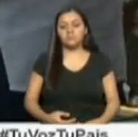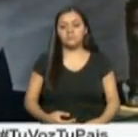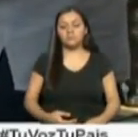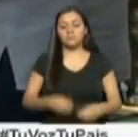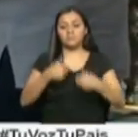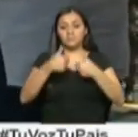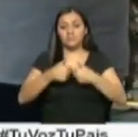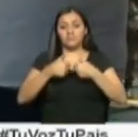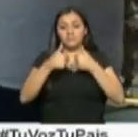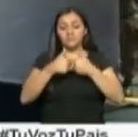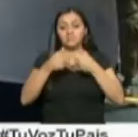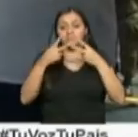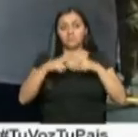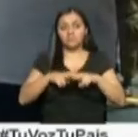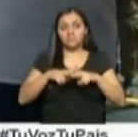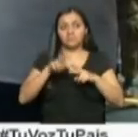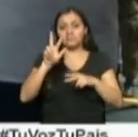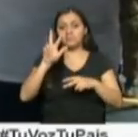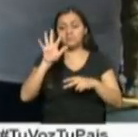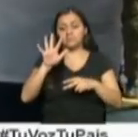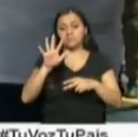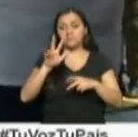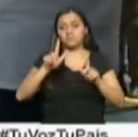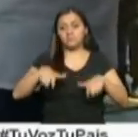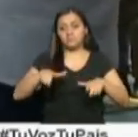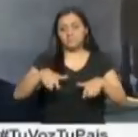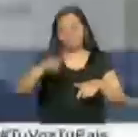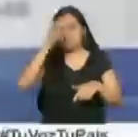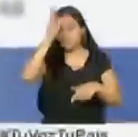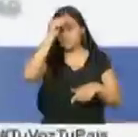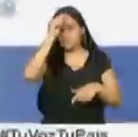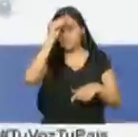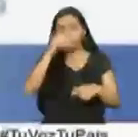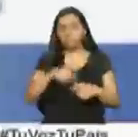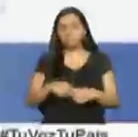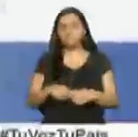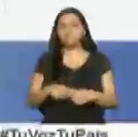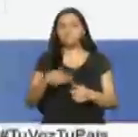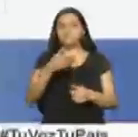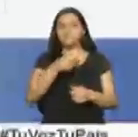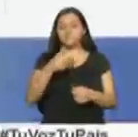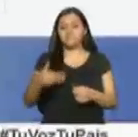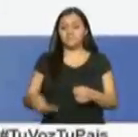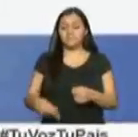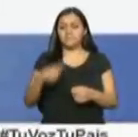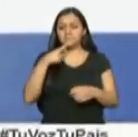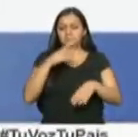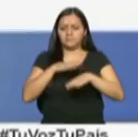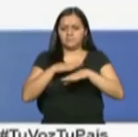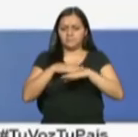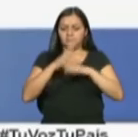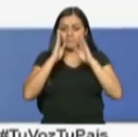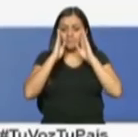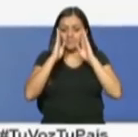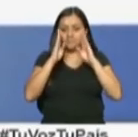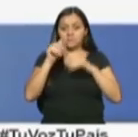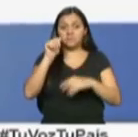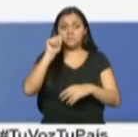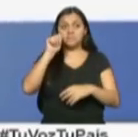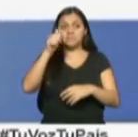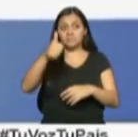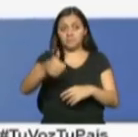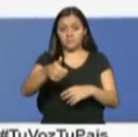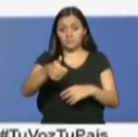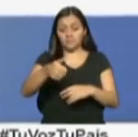candidatos oficialistas de Alianza País, Lenín Moreno y Jorge Glass. El mandatario pidió a los ciudadanos estar atentos.